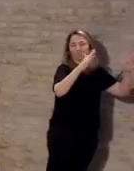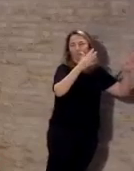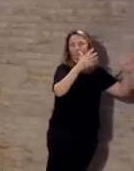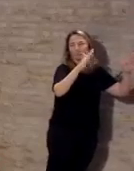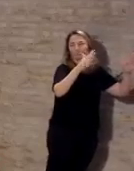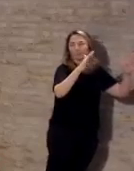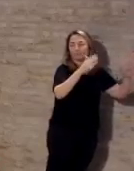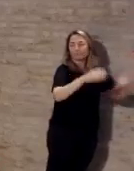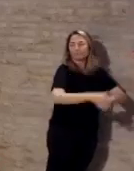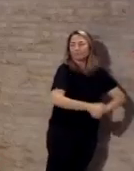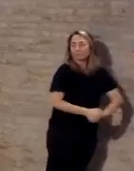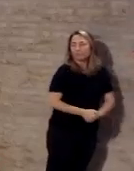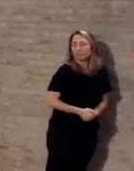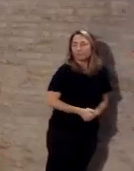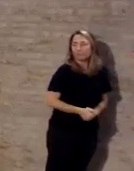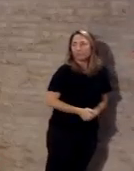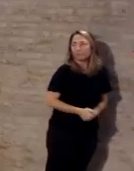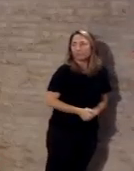gracias